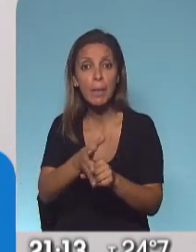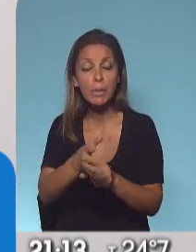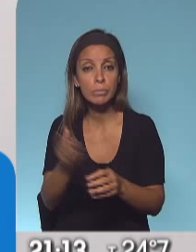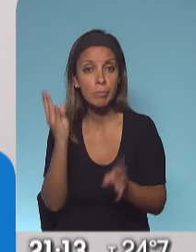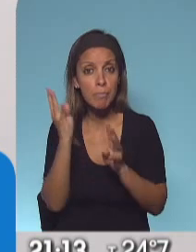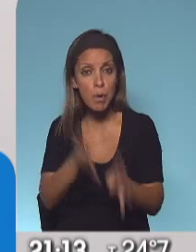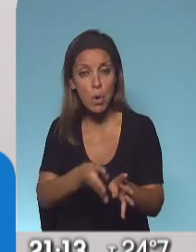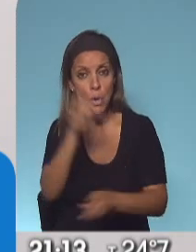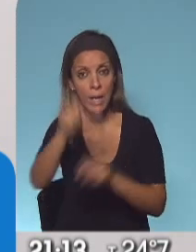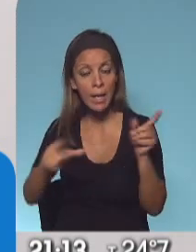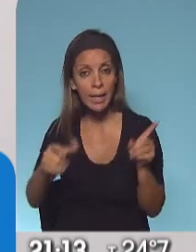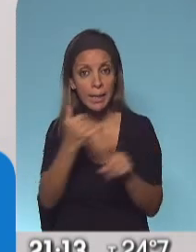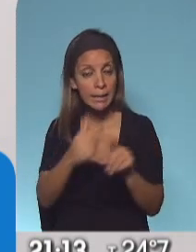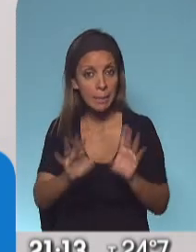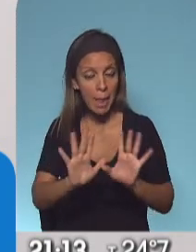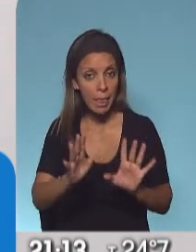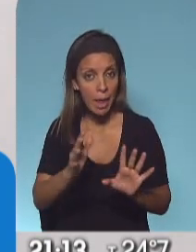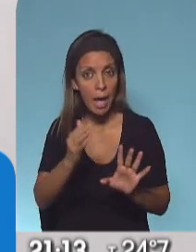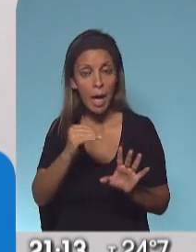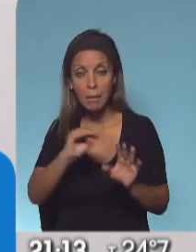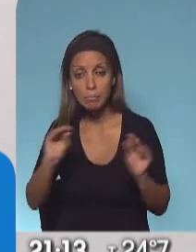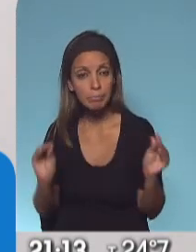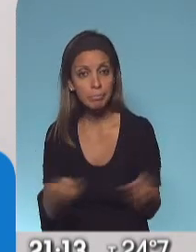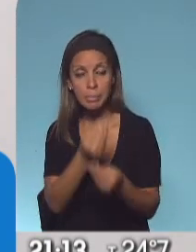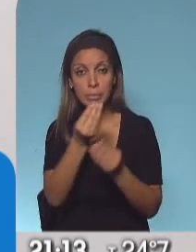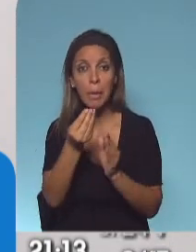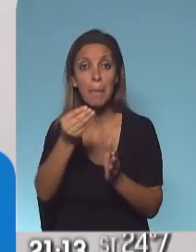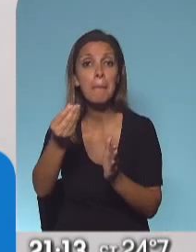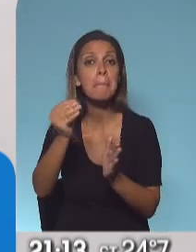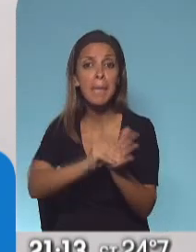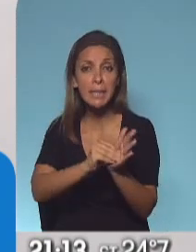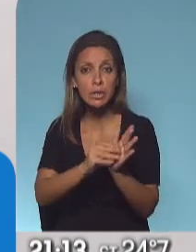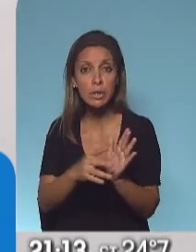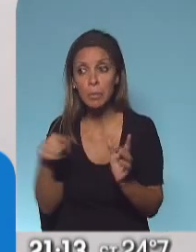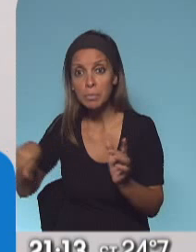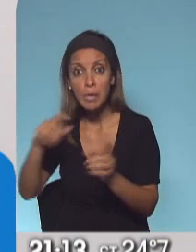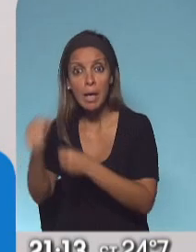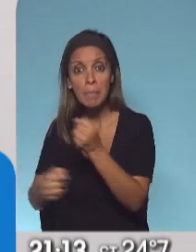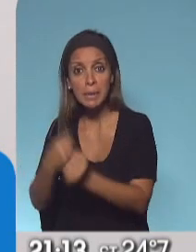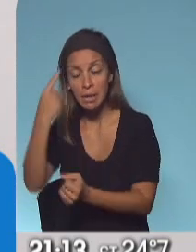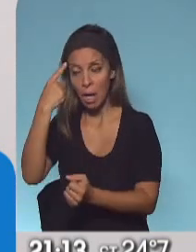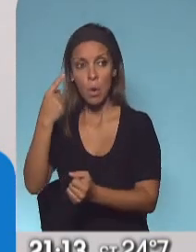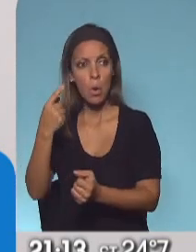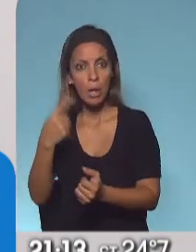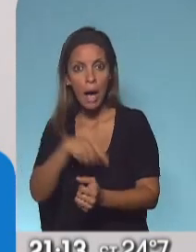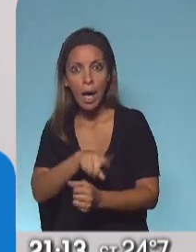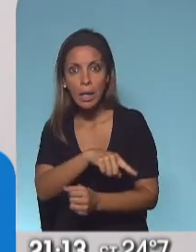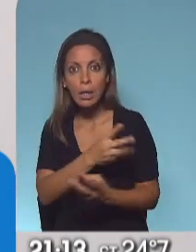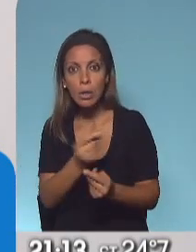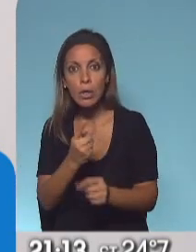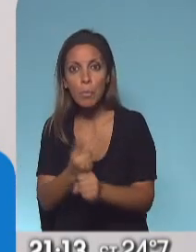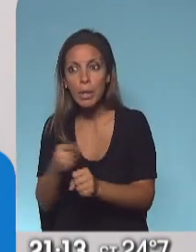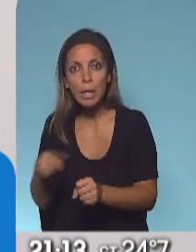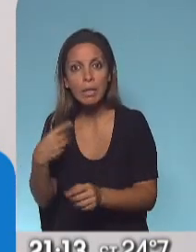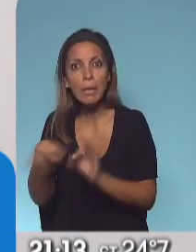baja, y se vinieron abajo el precio de todas las empresas, porque dijeron, ¿y a quién le van a vender estas empresas? Y entonces